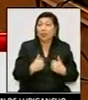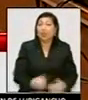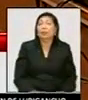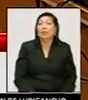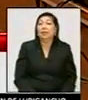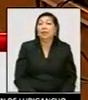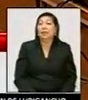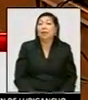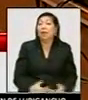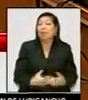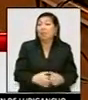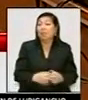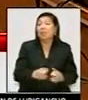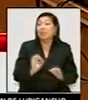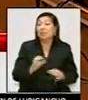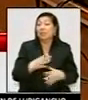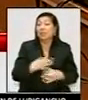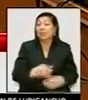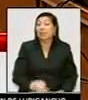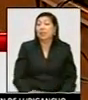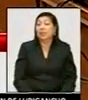correspondiente o a las empresas interesadas.